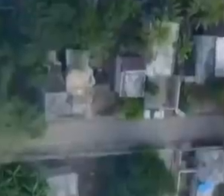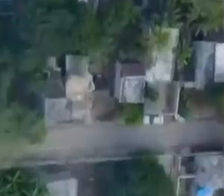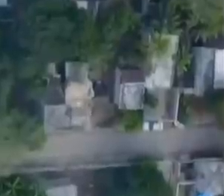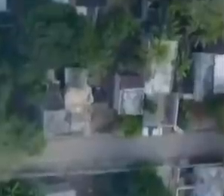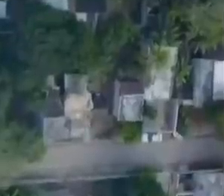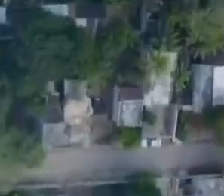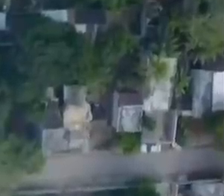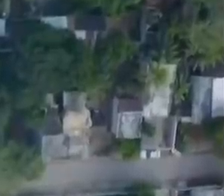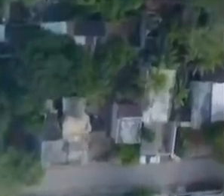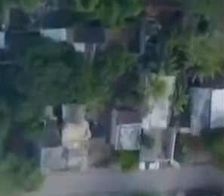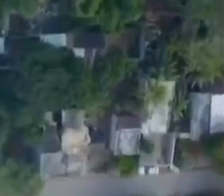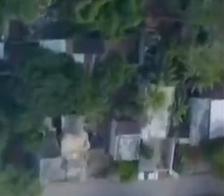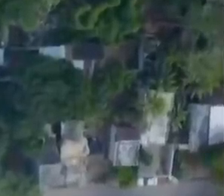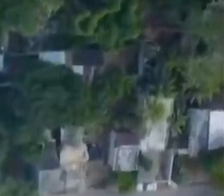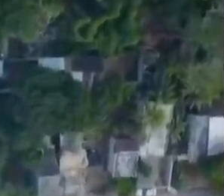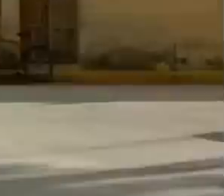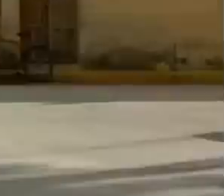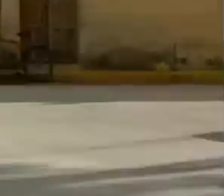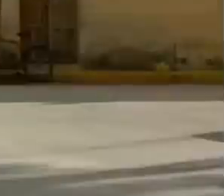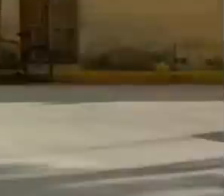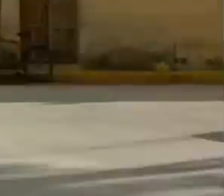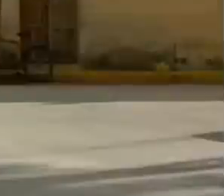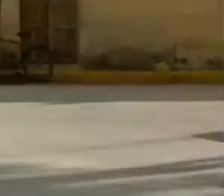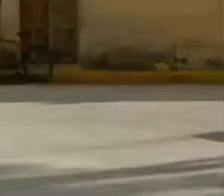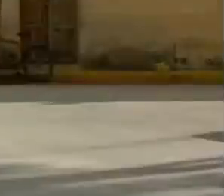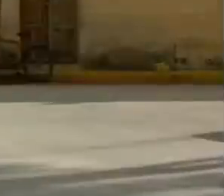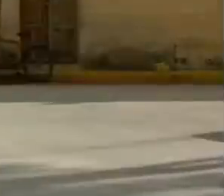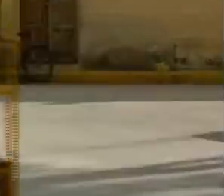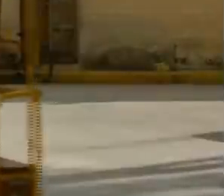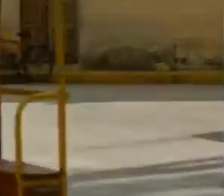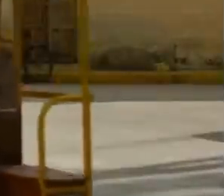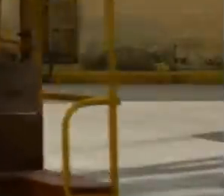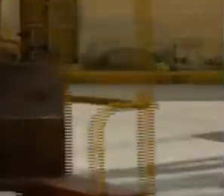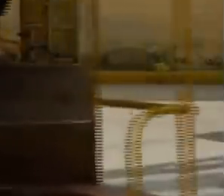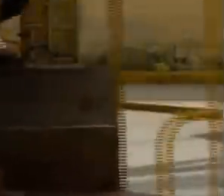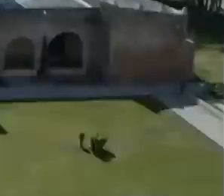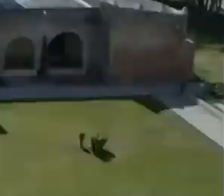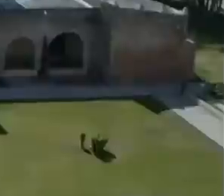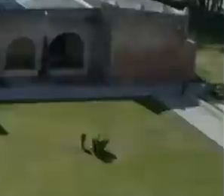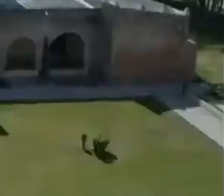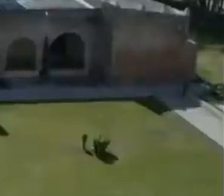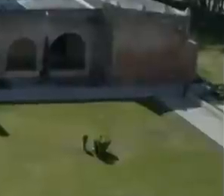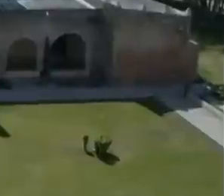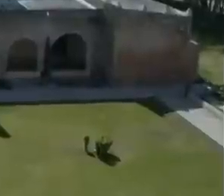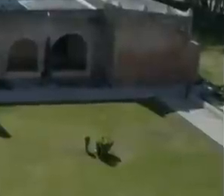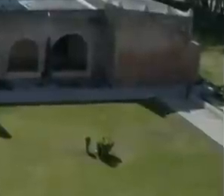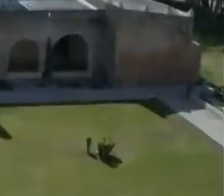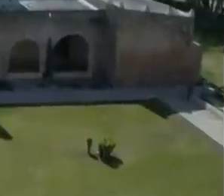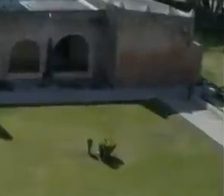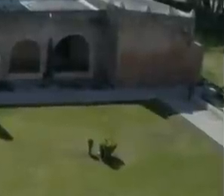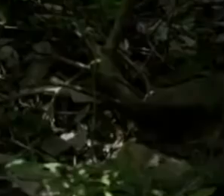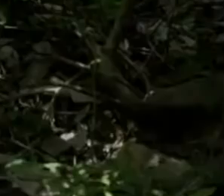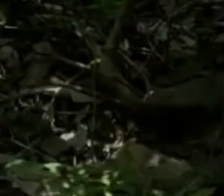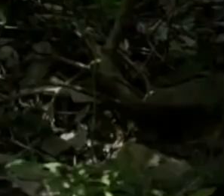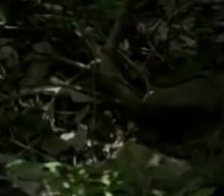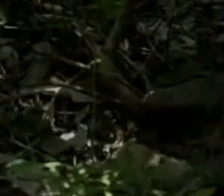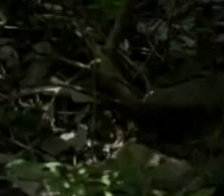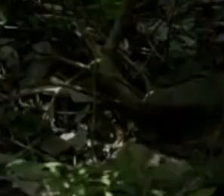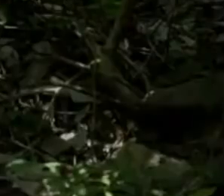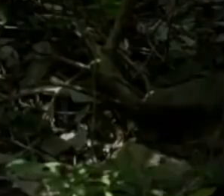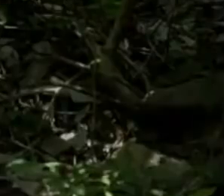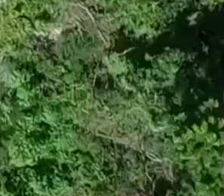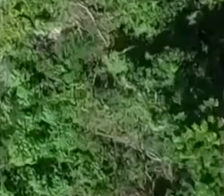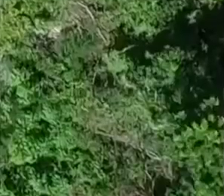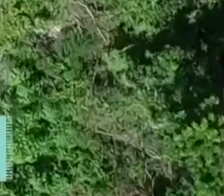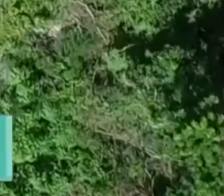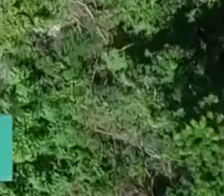Social. Proyectamos la construcción de 26 nuevas sucursales del Banco de Bienestar. Cultural. Hemos encontrado un